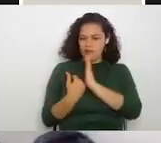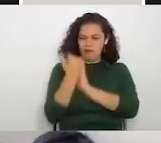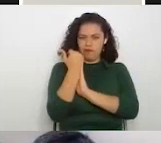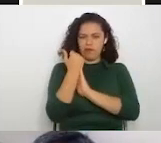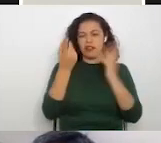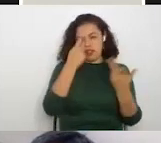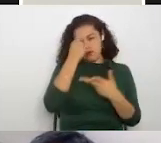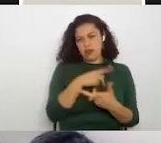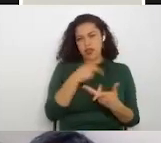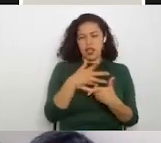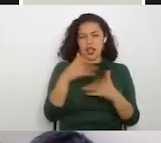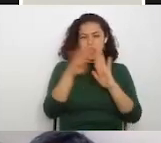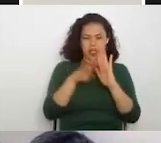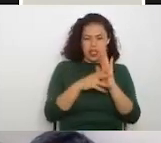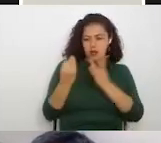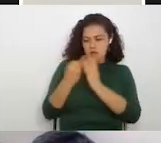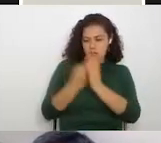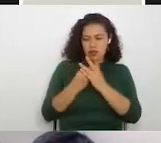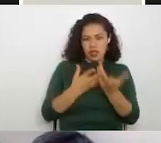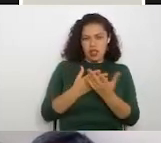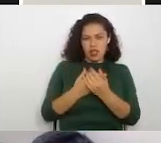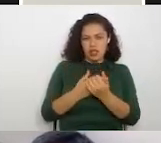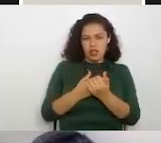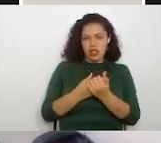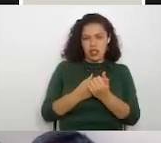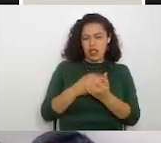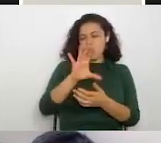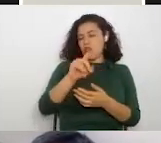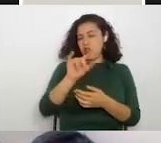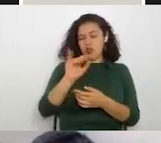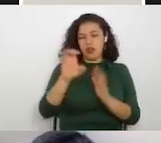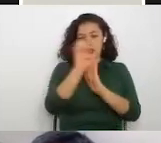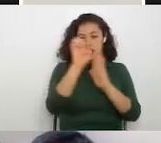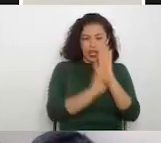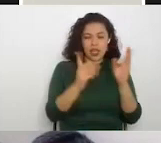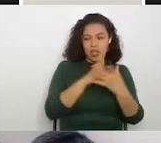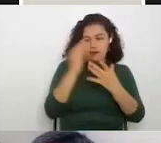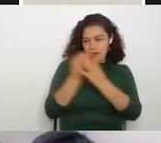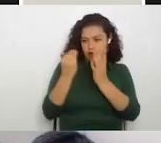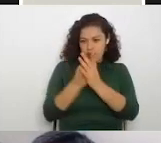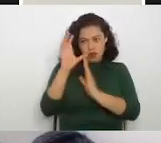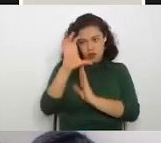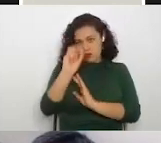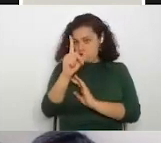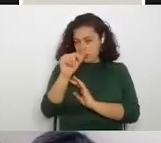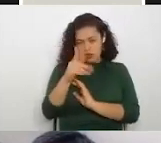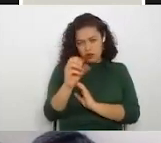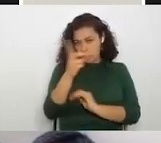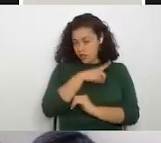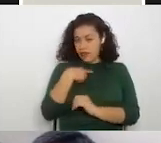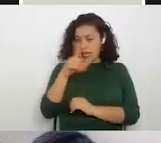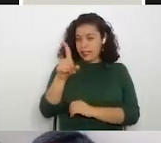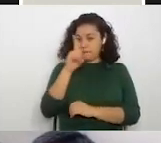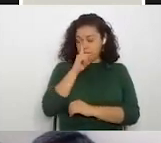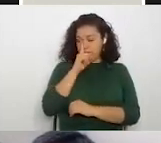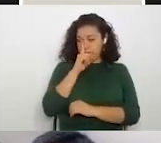de conducta de confidencialidad, de un código de ética y de confidencialidad, pues va a guardar confidencialidad